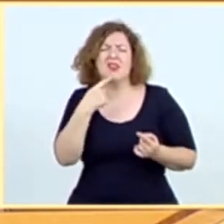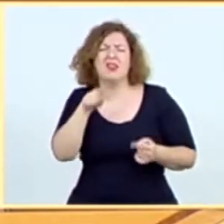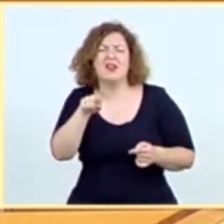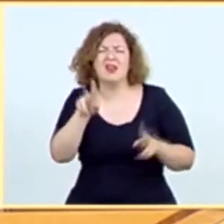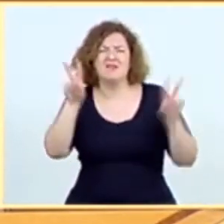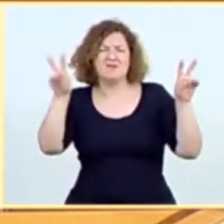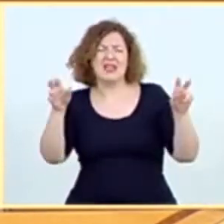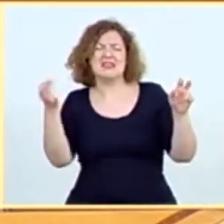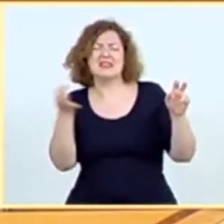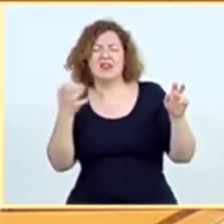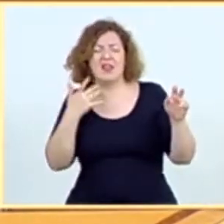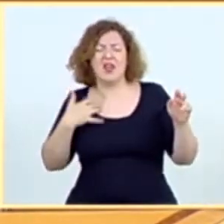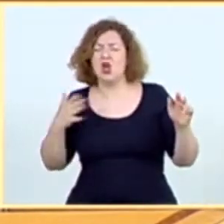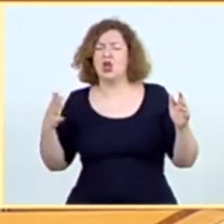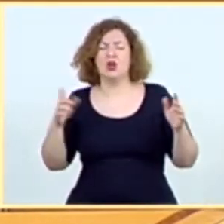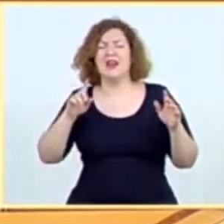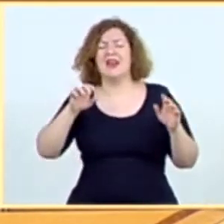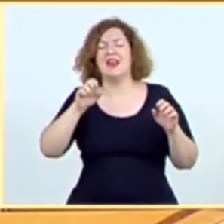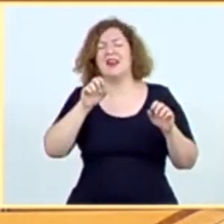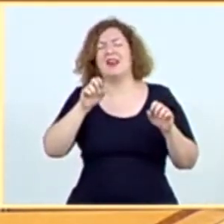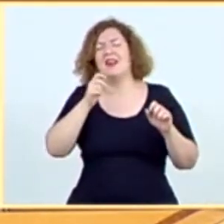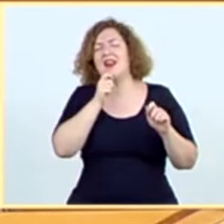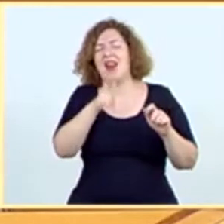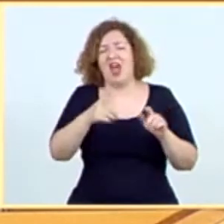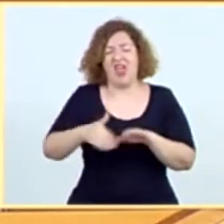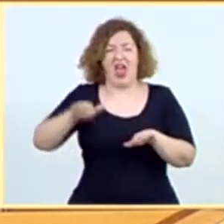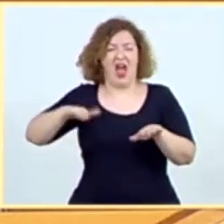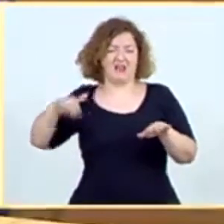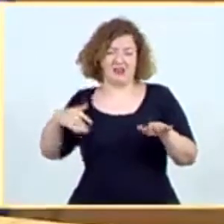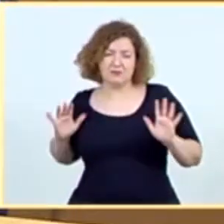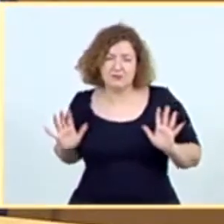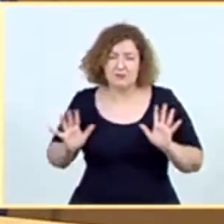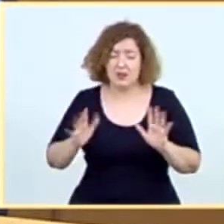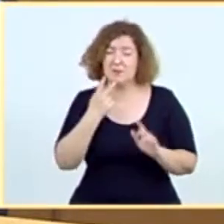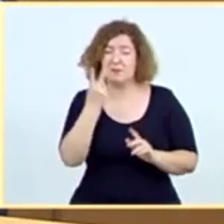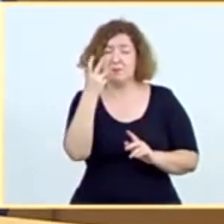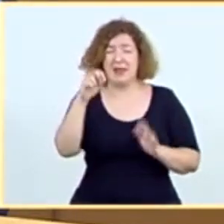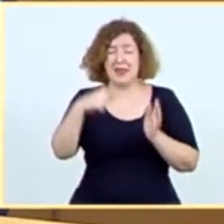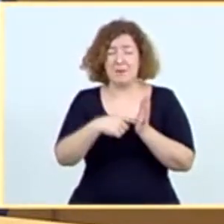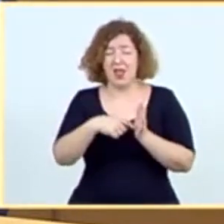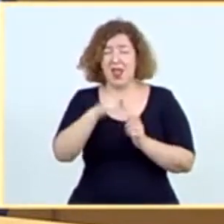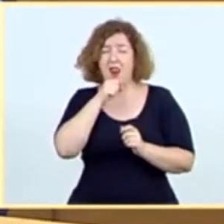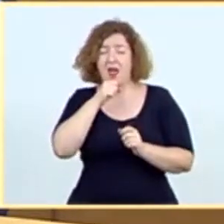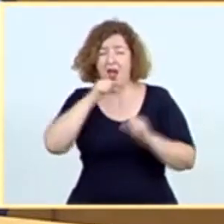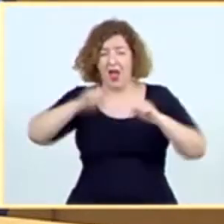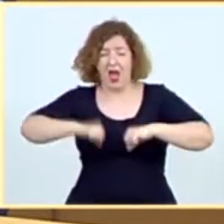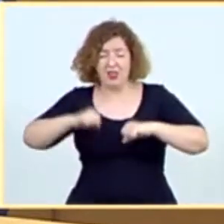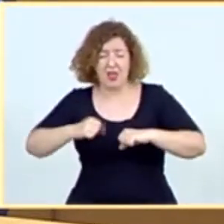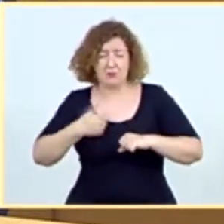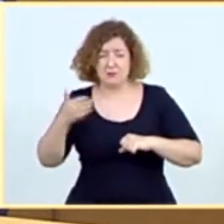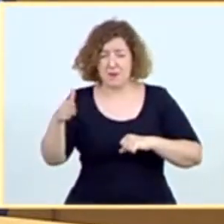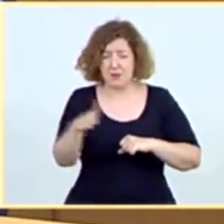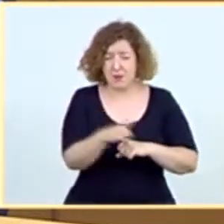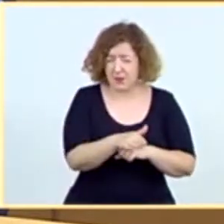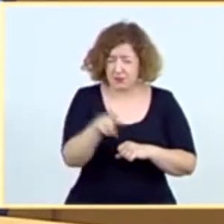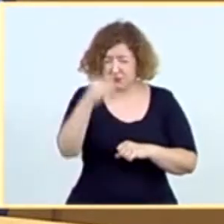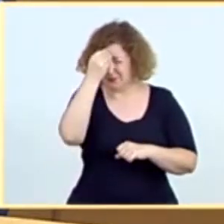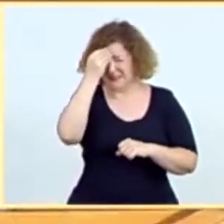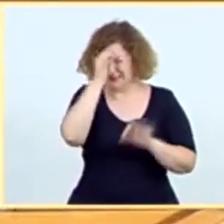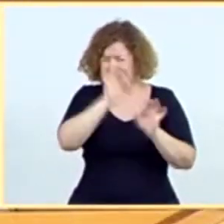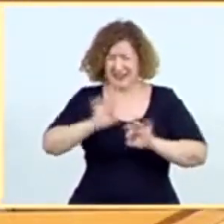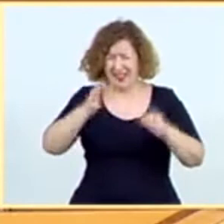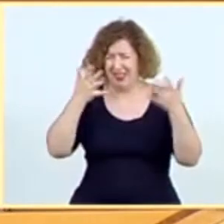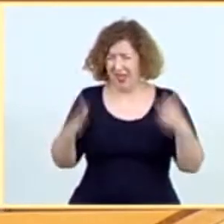con este lema? Desde luego que no a los más de 20.000 ancianos fallecidos en las residencias. En ellos apenas pensaron, porque a